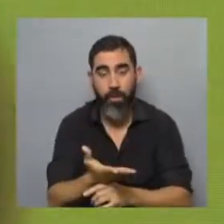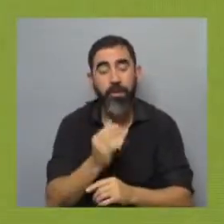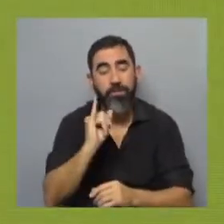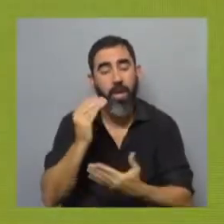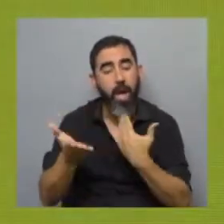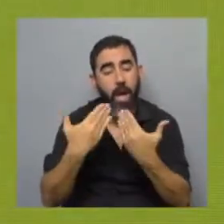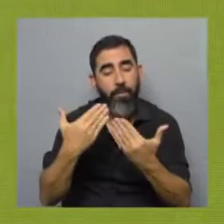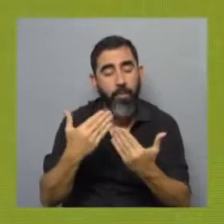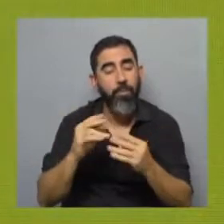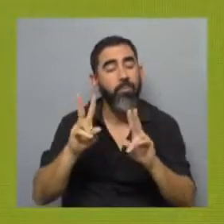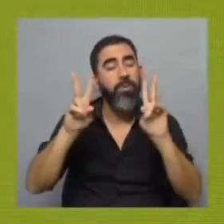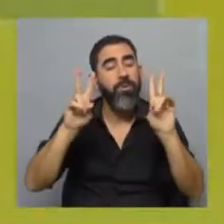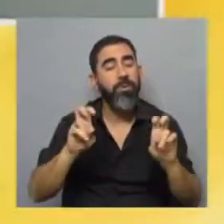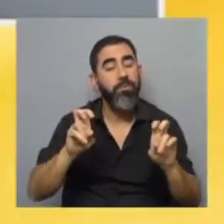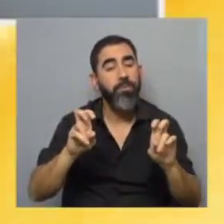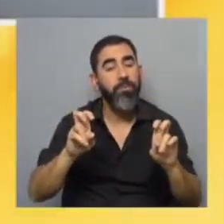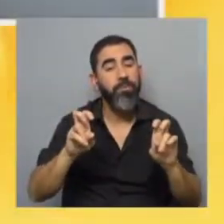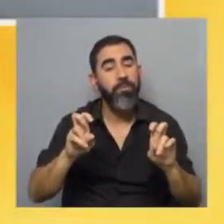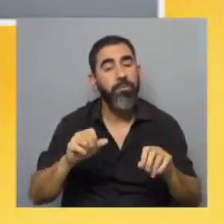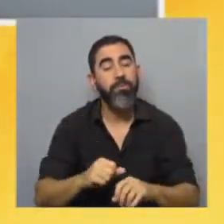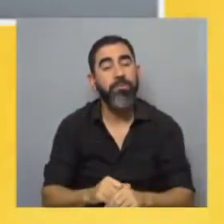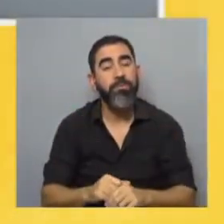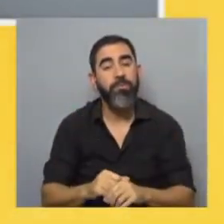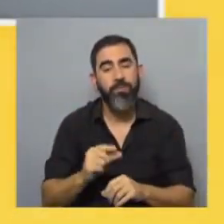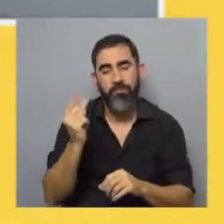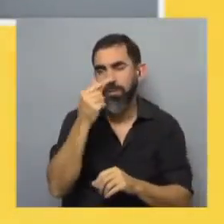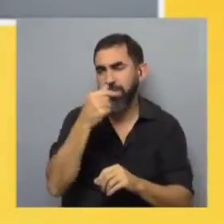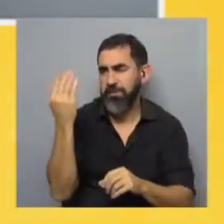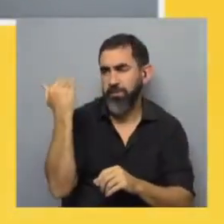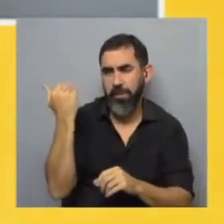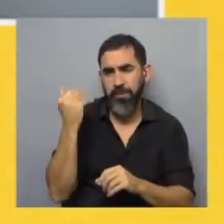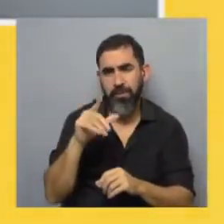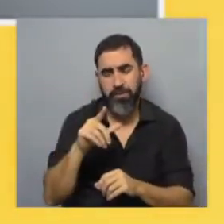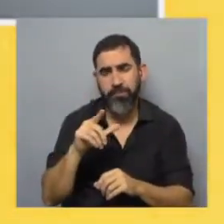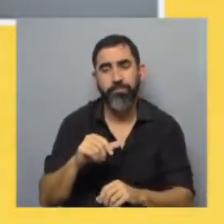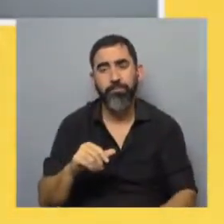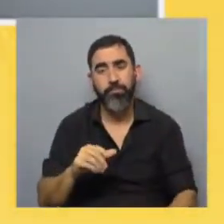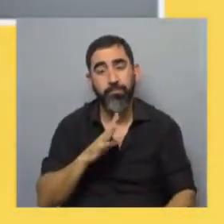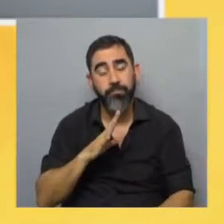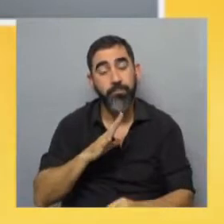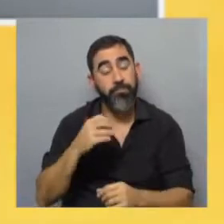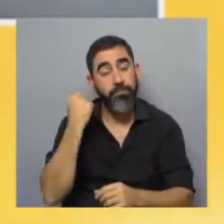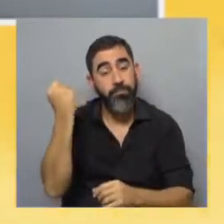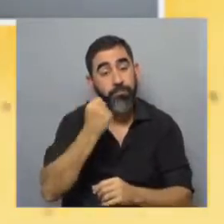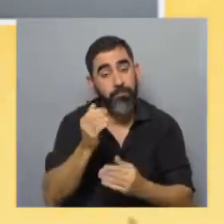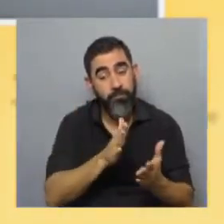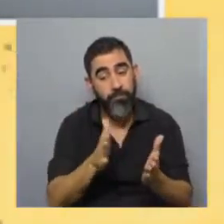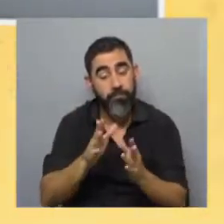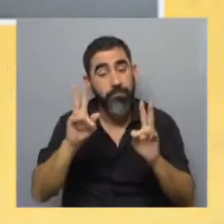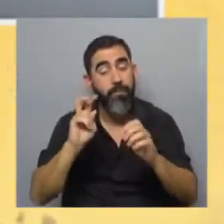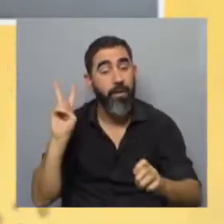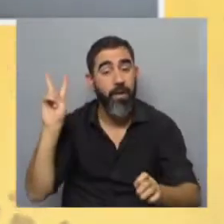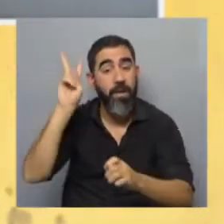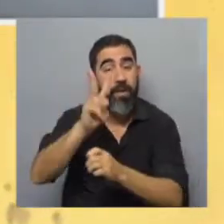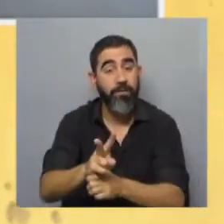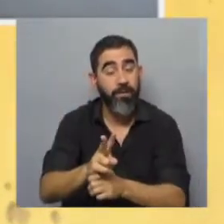hablando con Oscar justamente de algo que pasó hace algunas semanas, pero que abrió un camino muy importante, que fue la visita